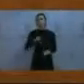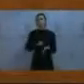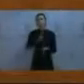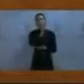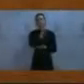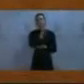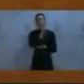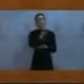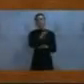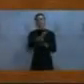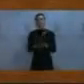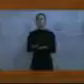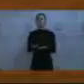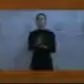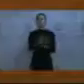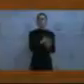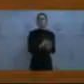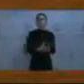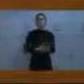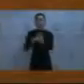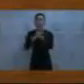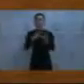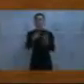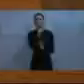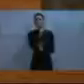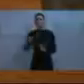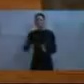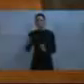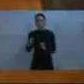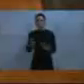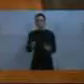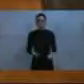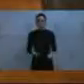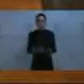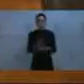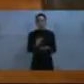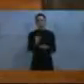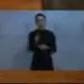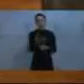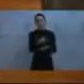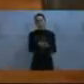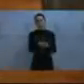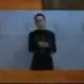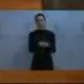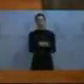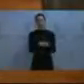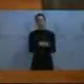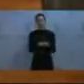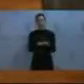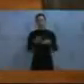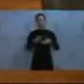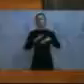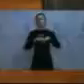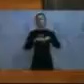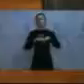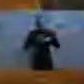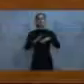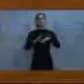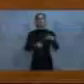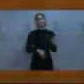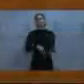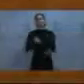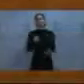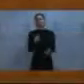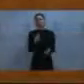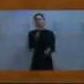moción subsiguiente, que intentaré traer aquí la semana que viene y de la cual la hablaré. Luego le daré un boceto, porque la semana que viene